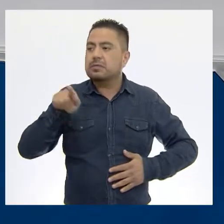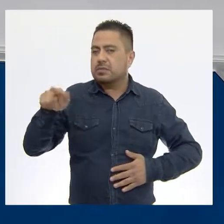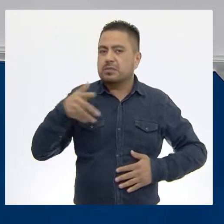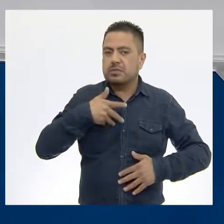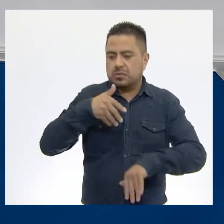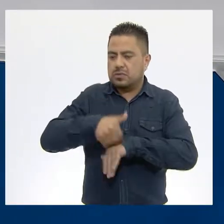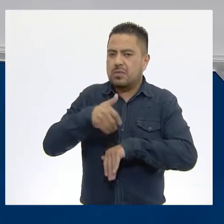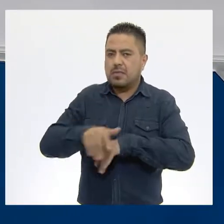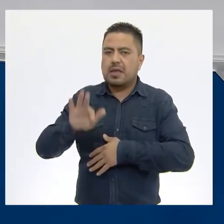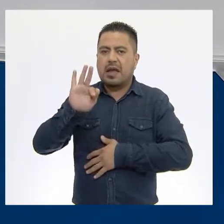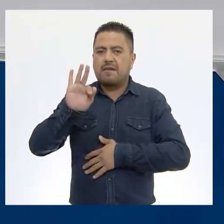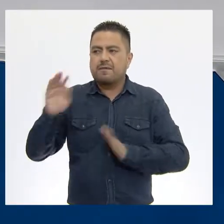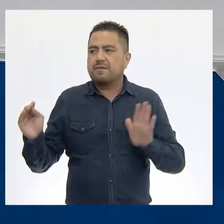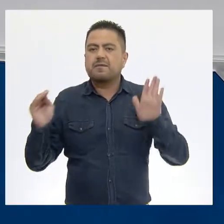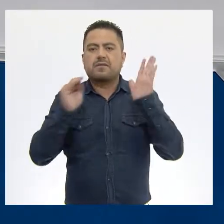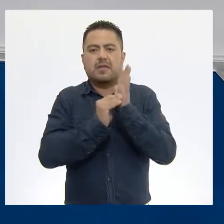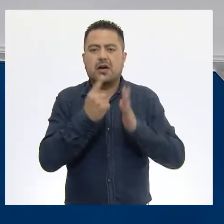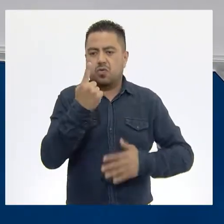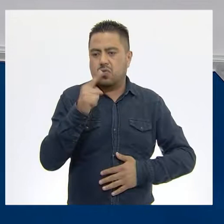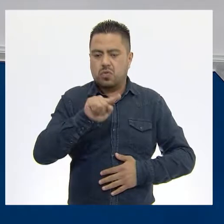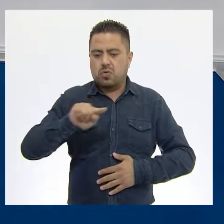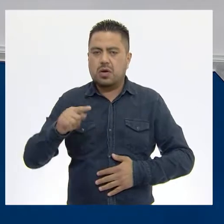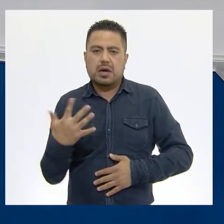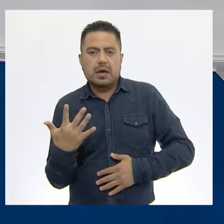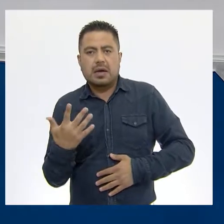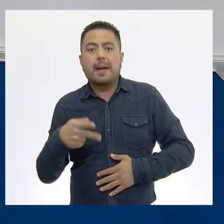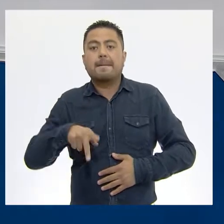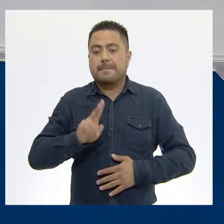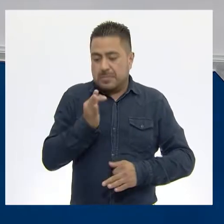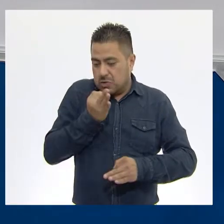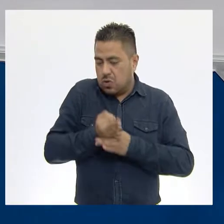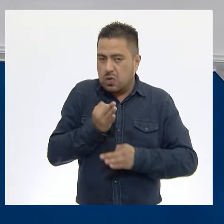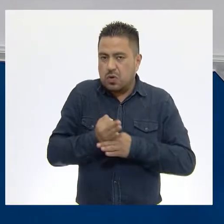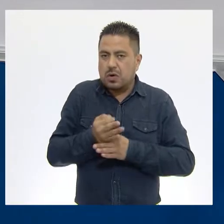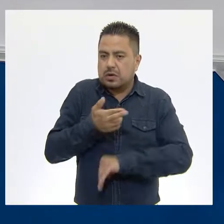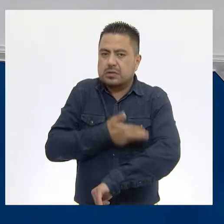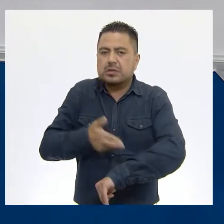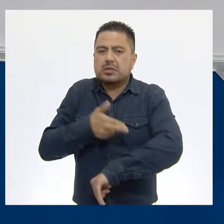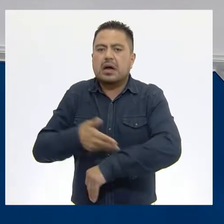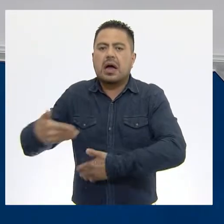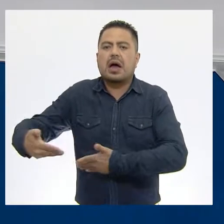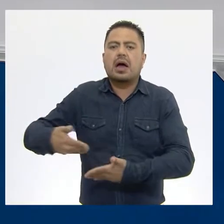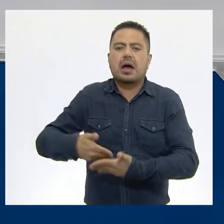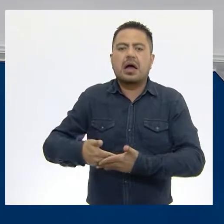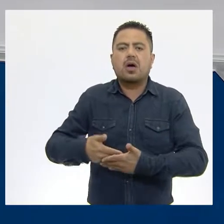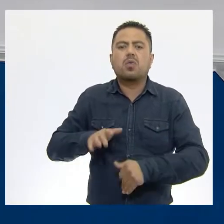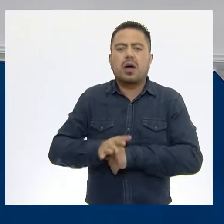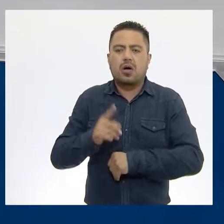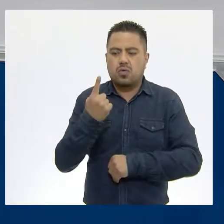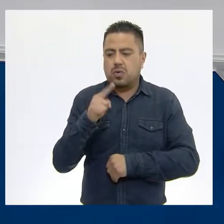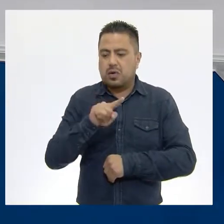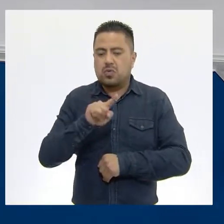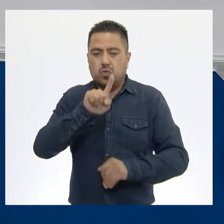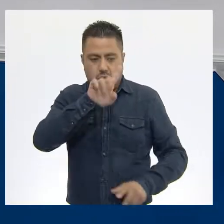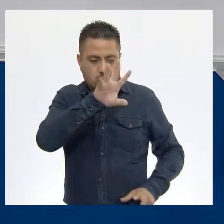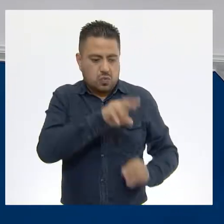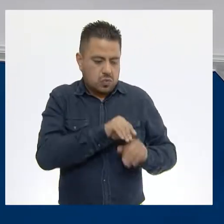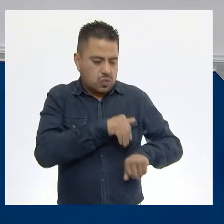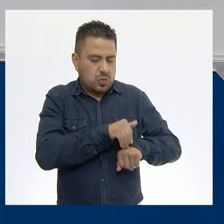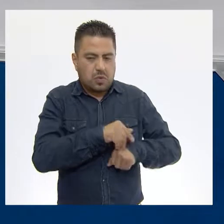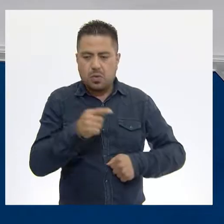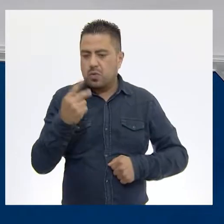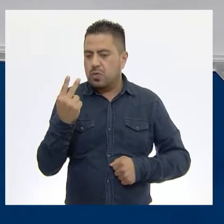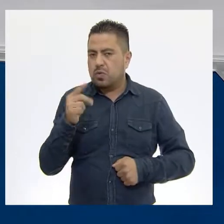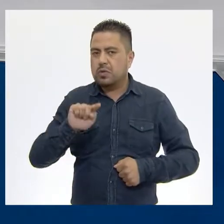marcado el inciso F, que es 1/5. Pero ahorita lo que nos están pidiendo es 1 entero, 2/5. Ajá. Entonces, vamos a